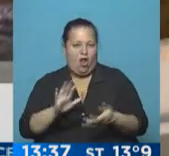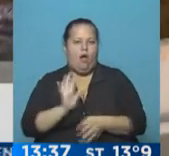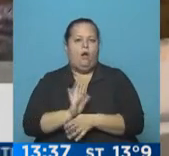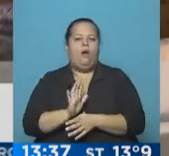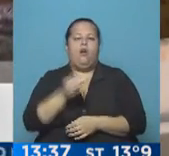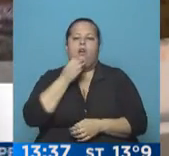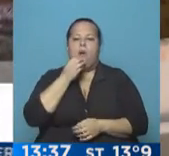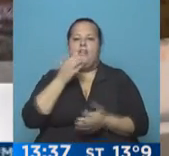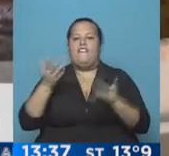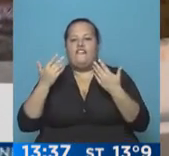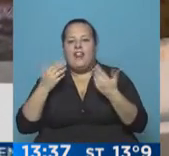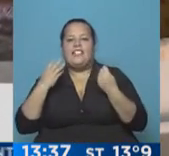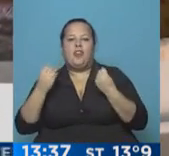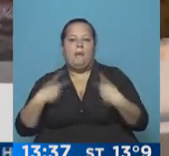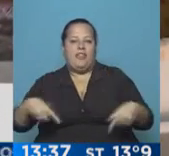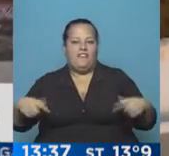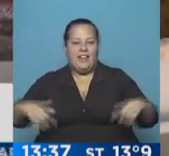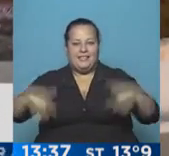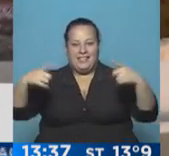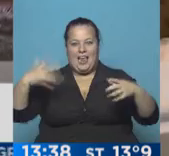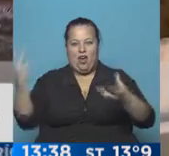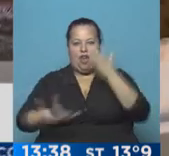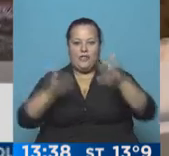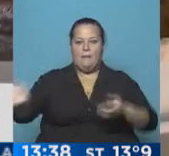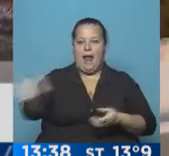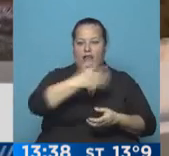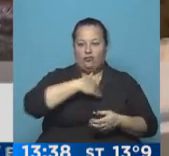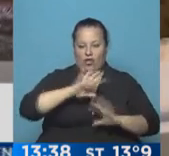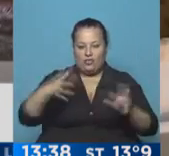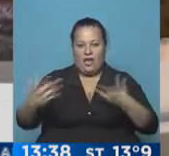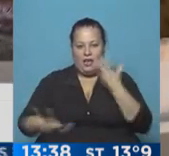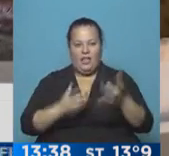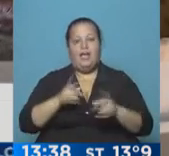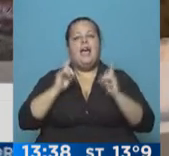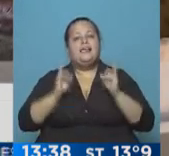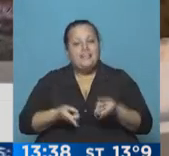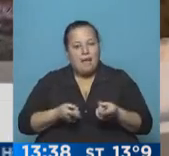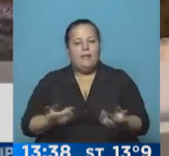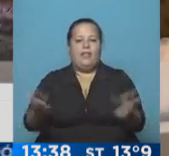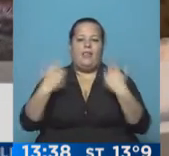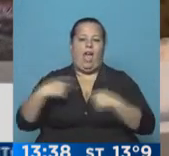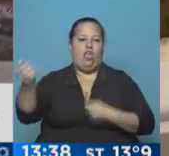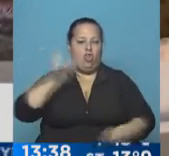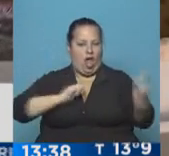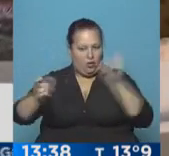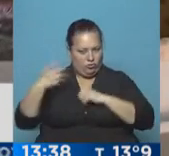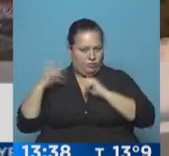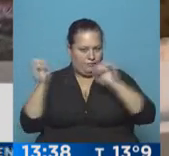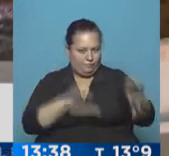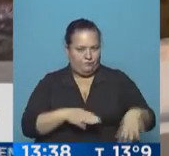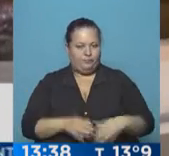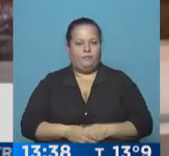alimentos frescos para las distintas asociar es que se distribuyeron y también recibiendo las donaciones